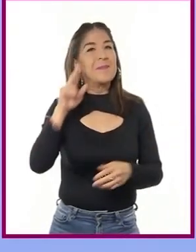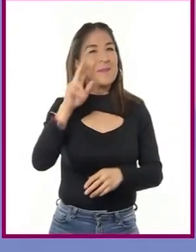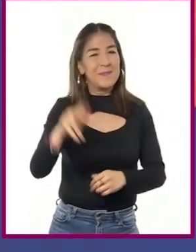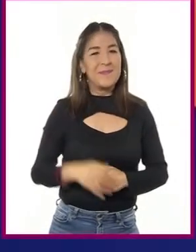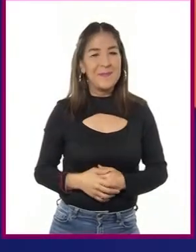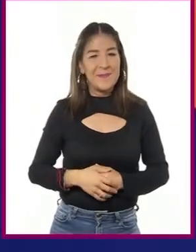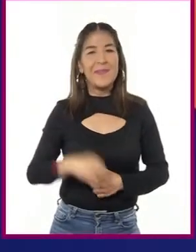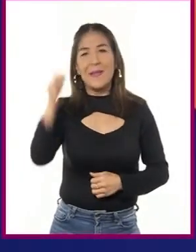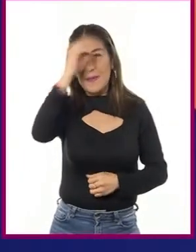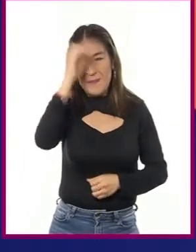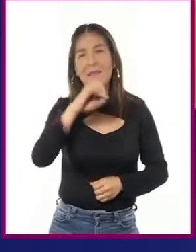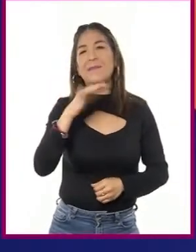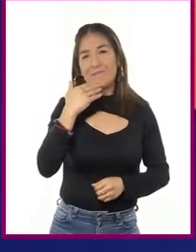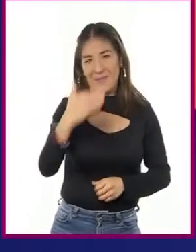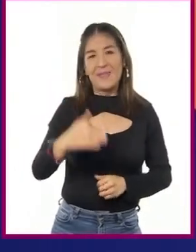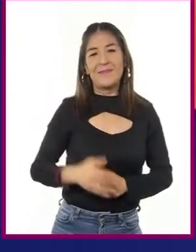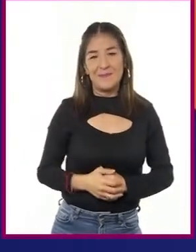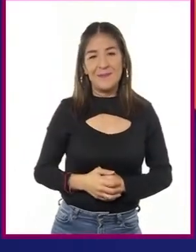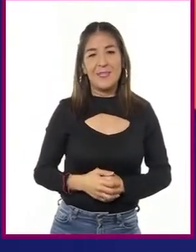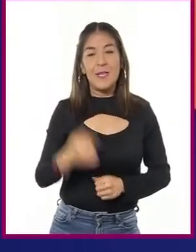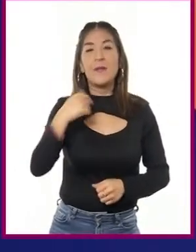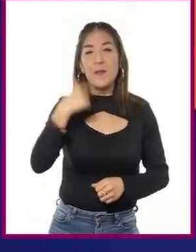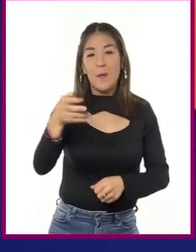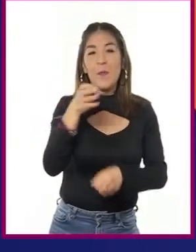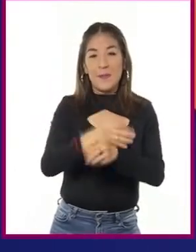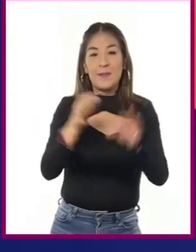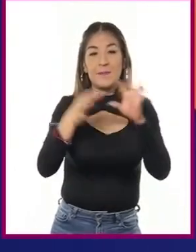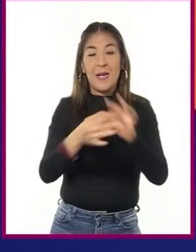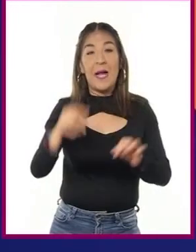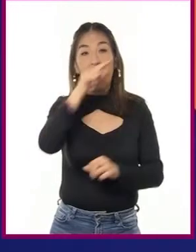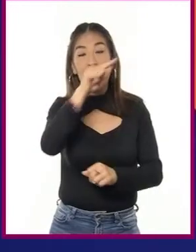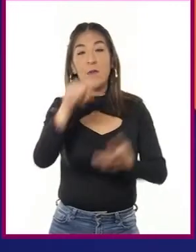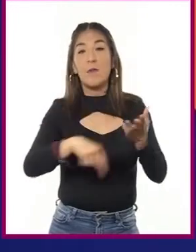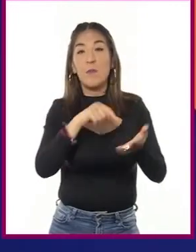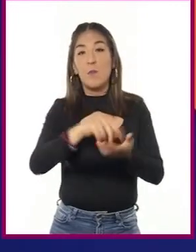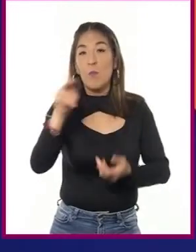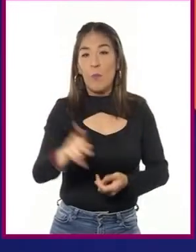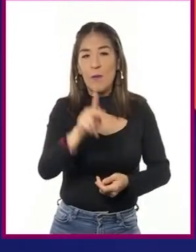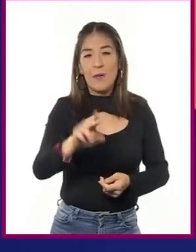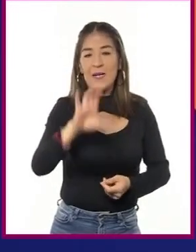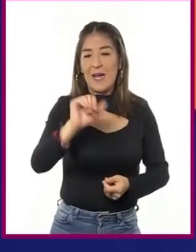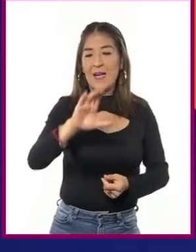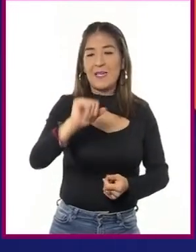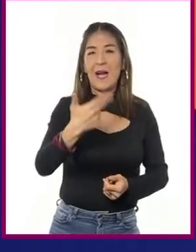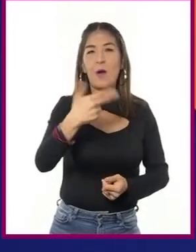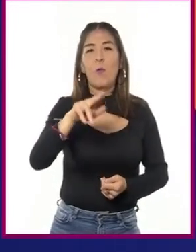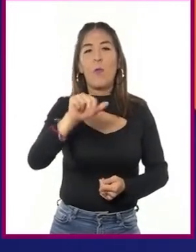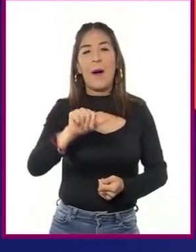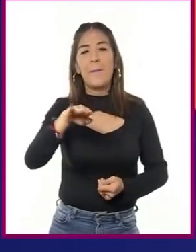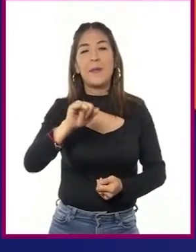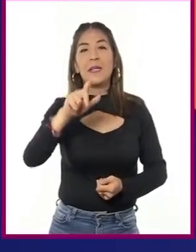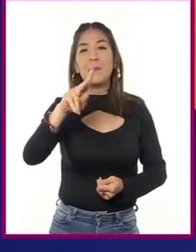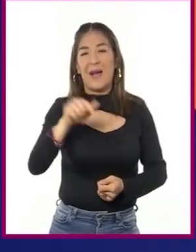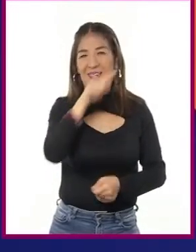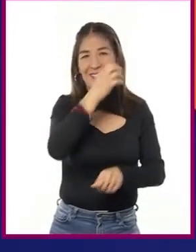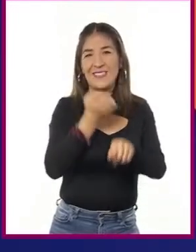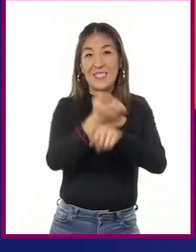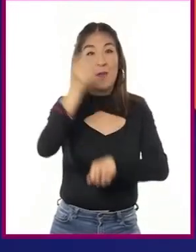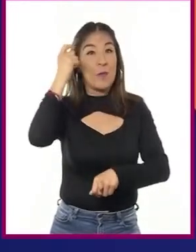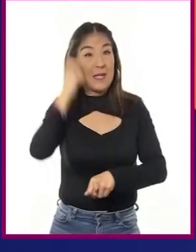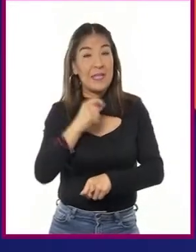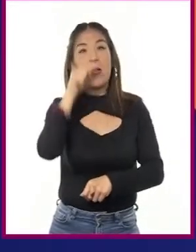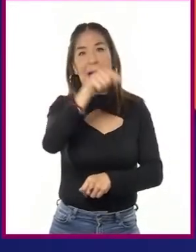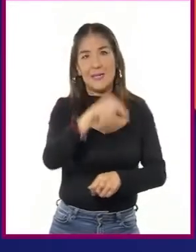bien. De hecho, déjame contarte que en el pueblo de Cacahuamilpa, en el estado de Guerrero, es donde se cultiva